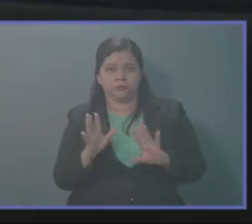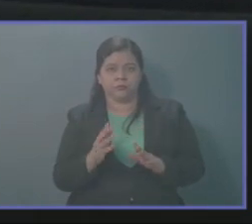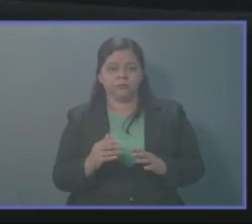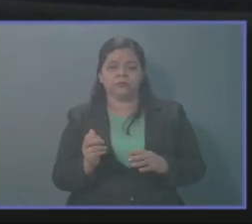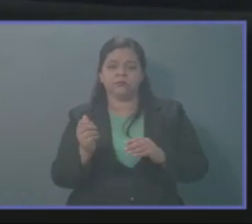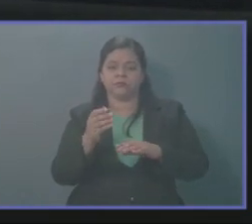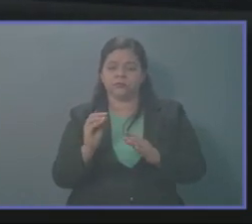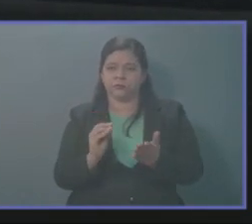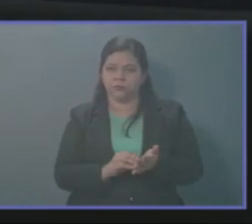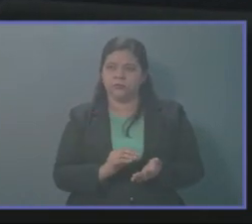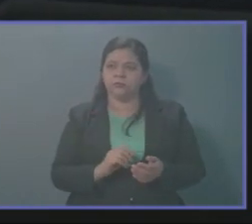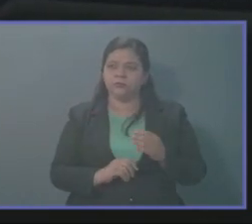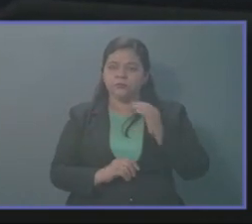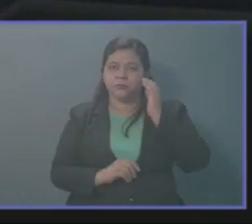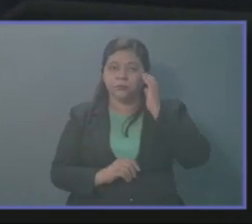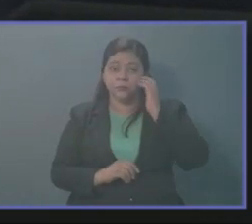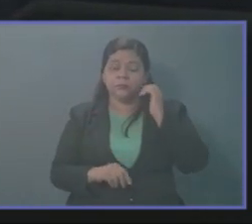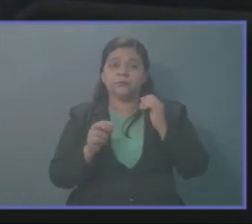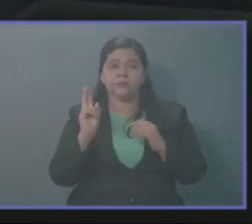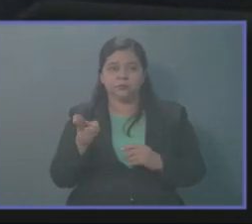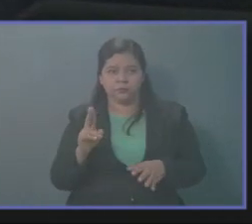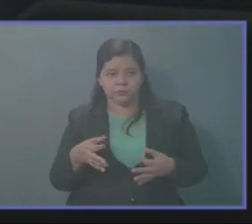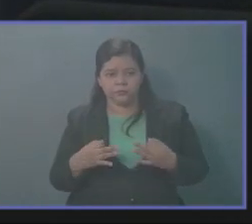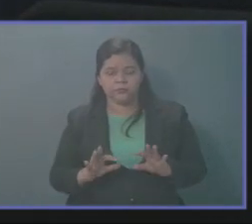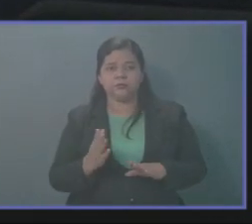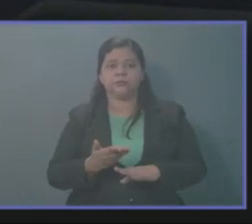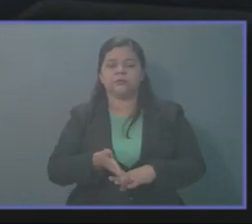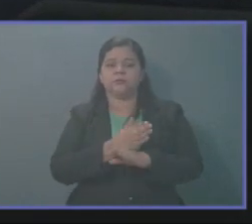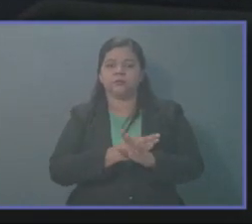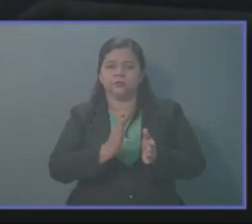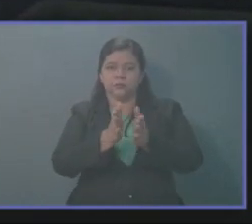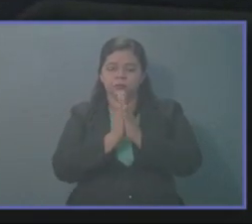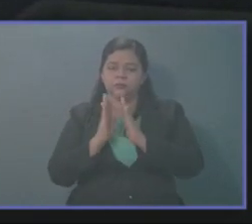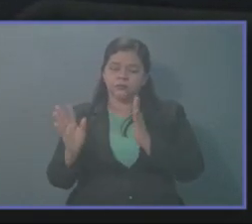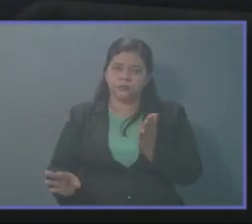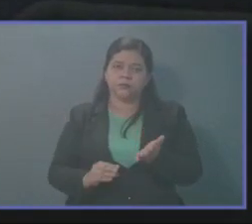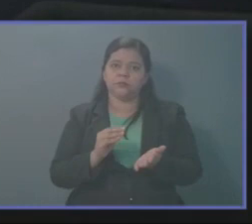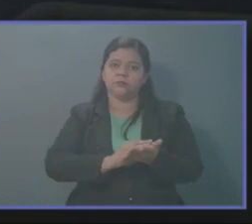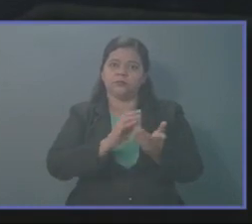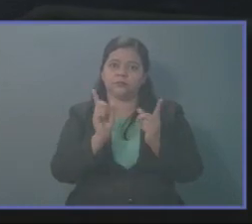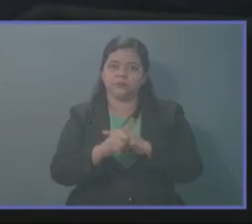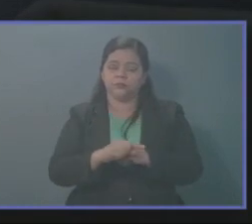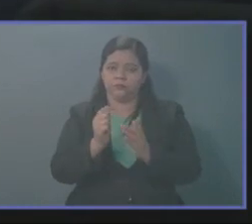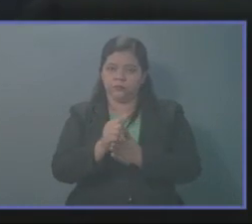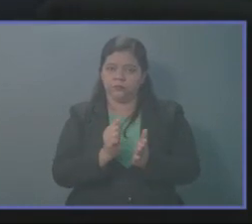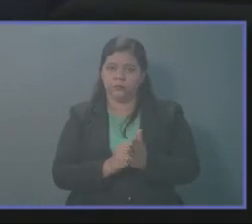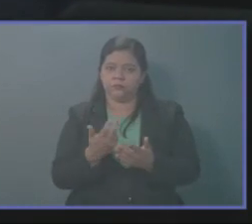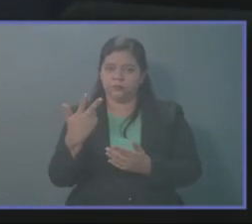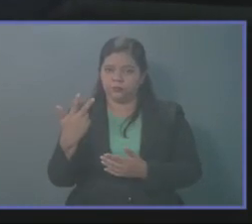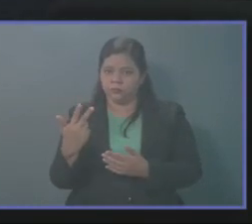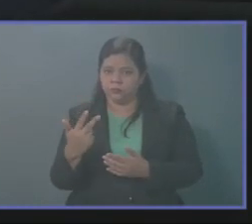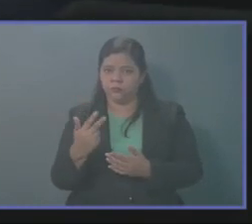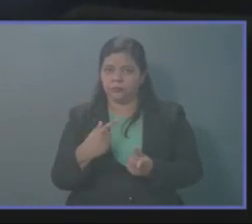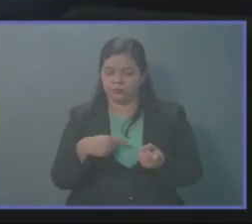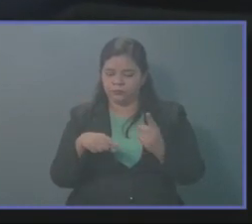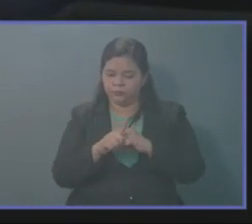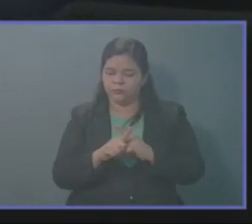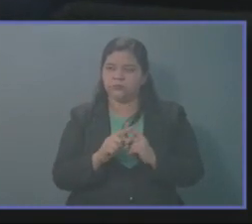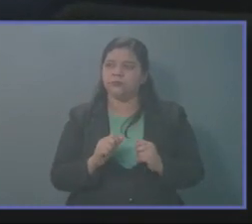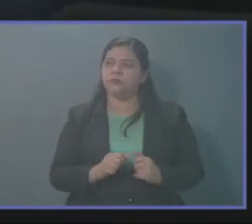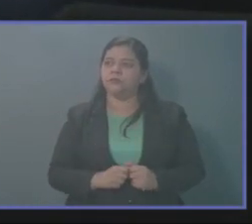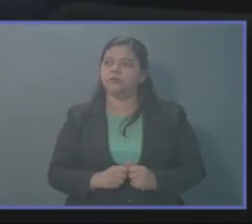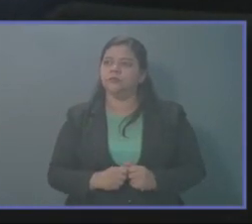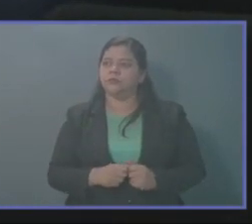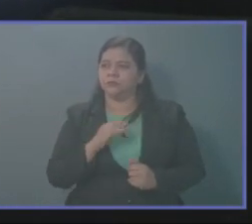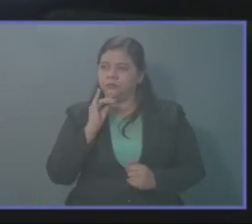legislativos respectivos. Asimismo, se solicita cambiar el artículo 13 por el siguiente texto, que